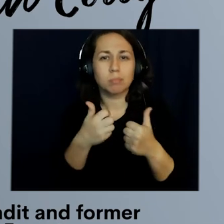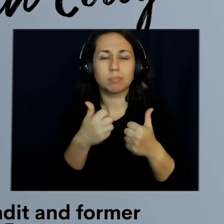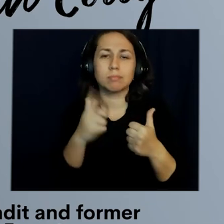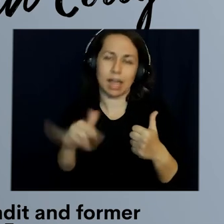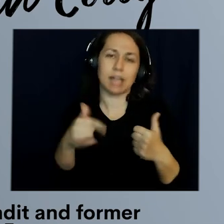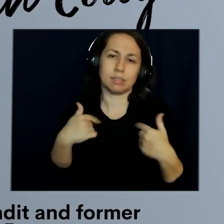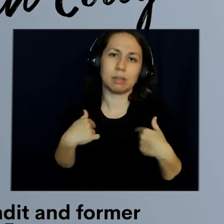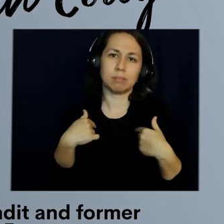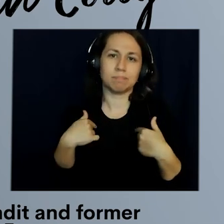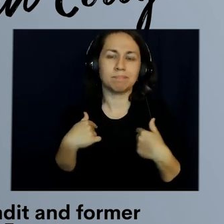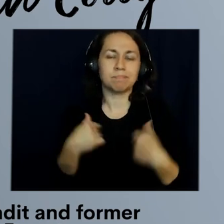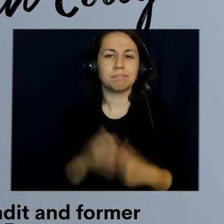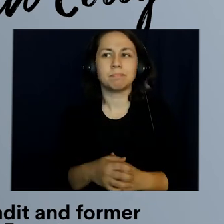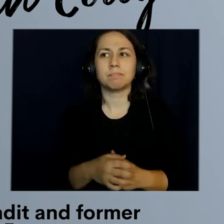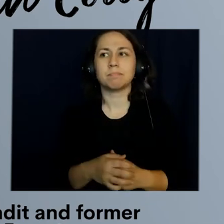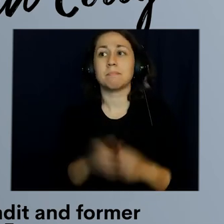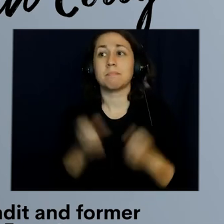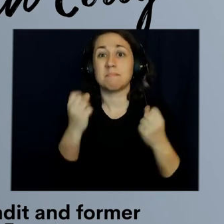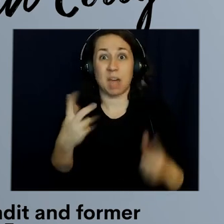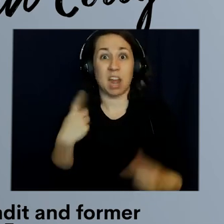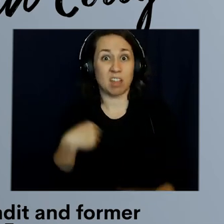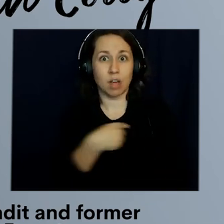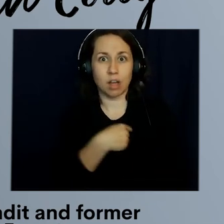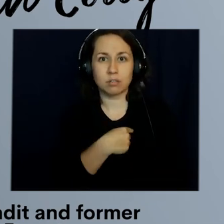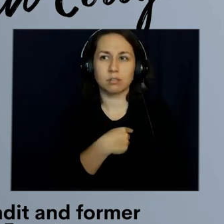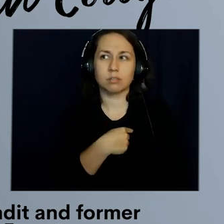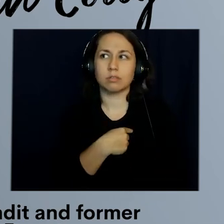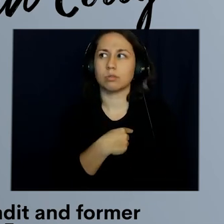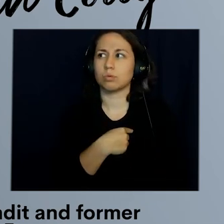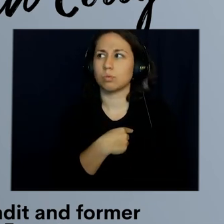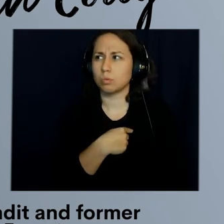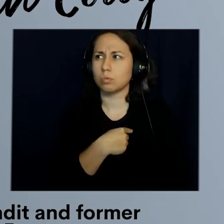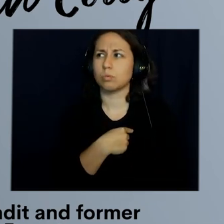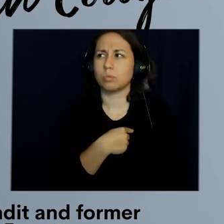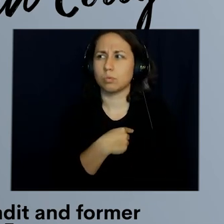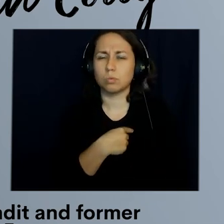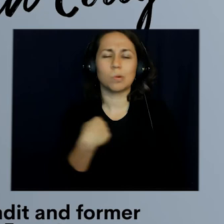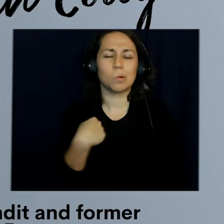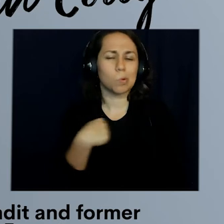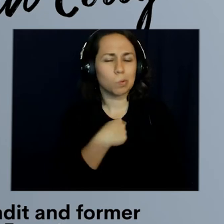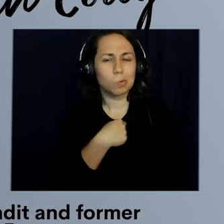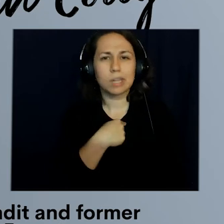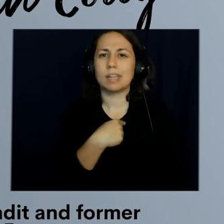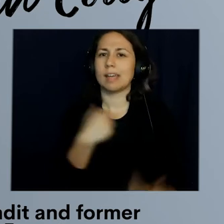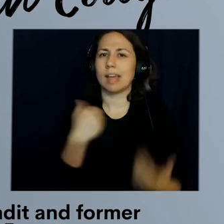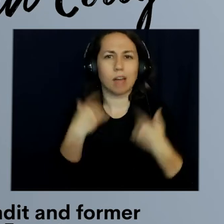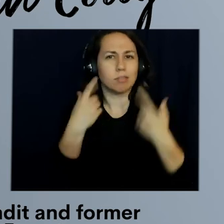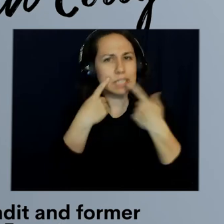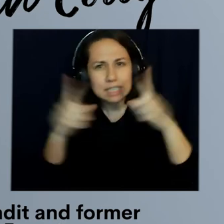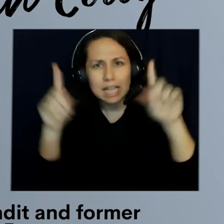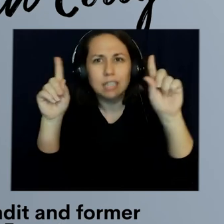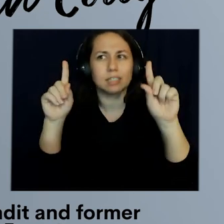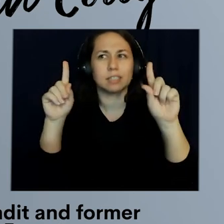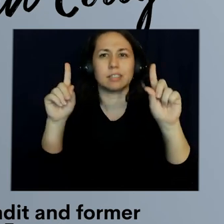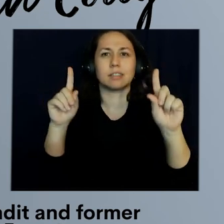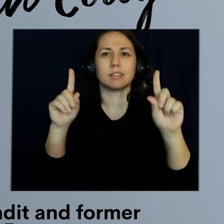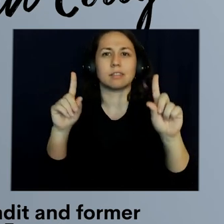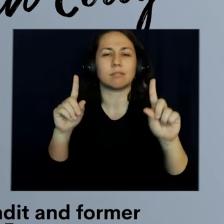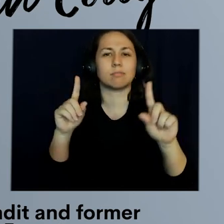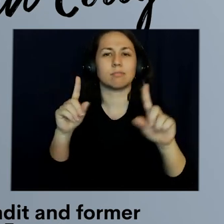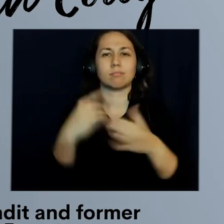de desventajas, ese soy yo, y muchos de nosotros hemos venido y triunfado después de